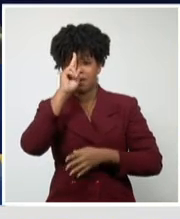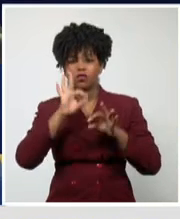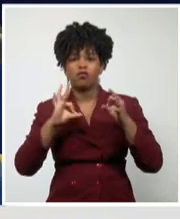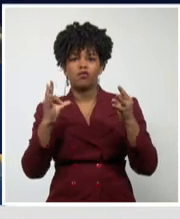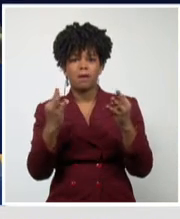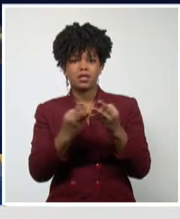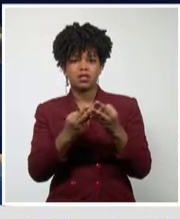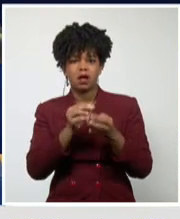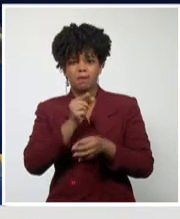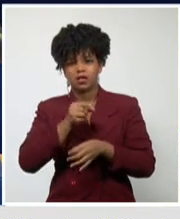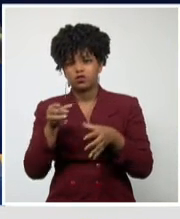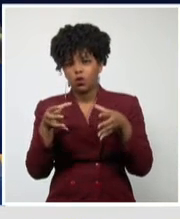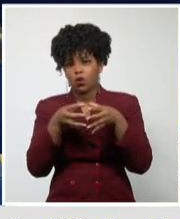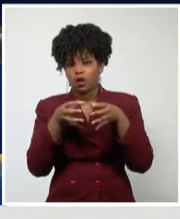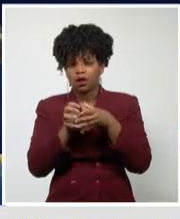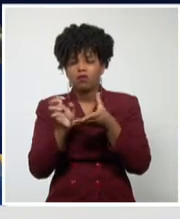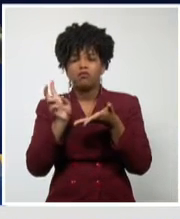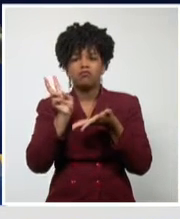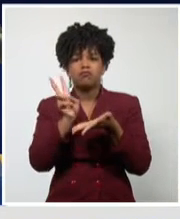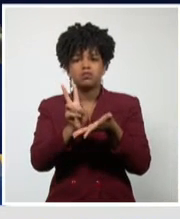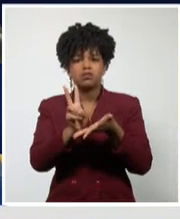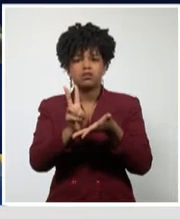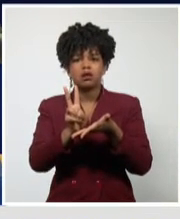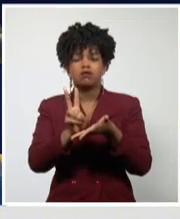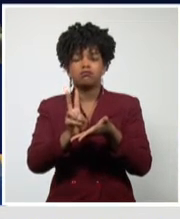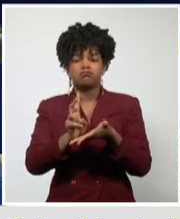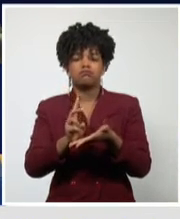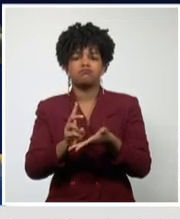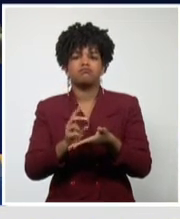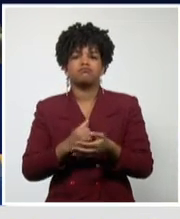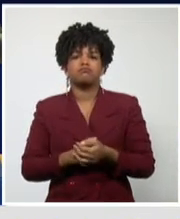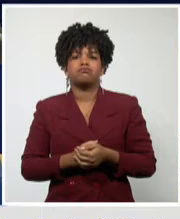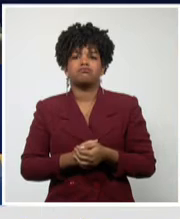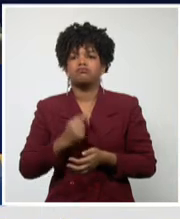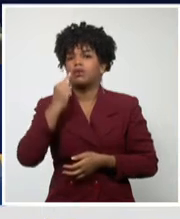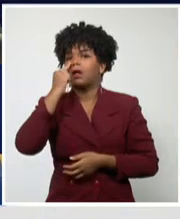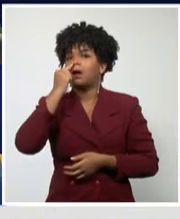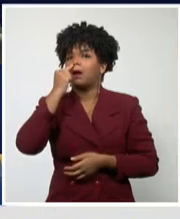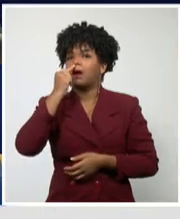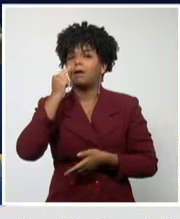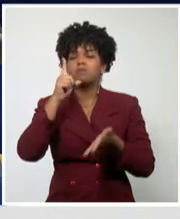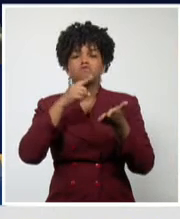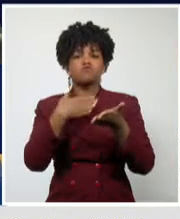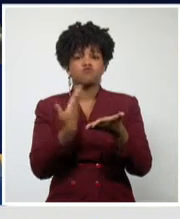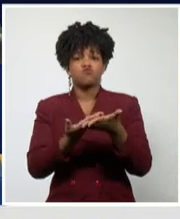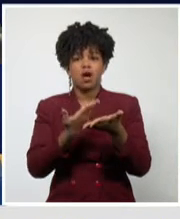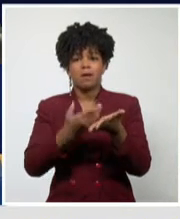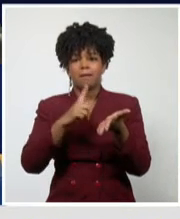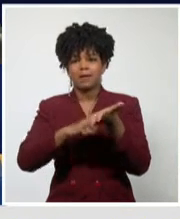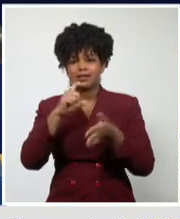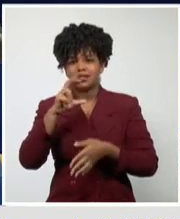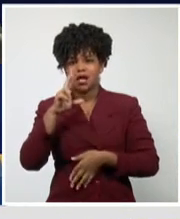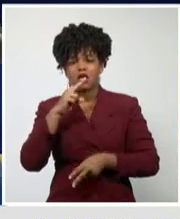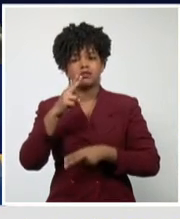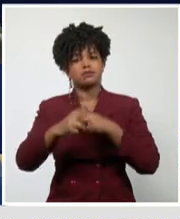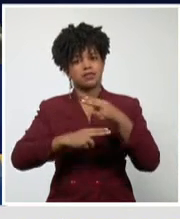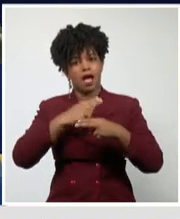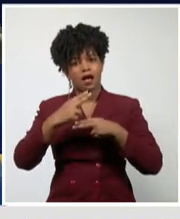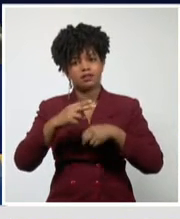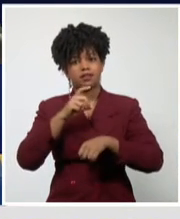personal, se le va a tomar la prueba de PCR en tiempo real, o sea, el exudado